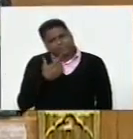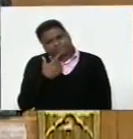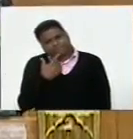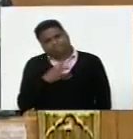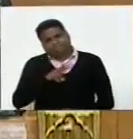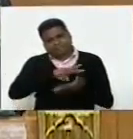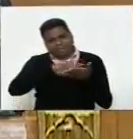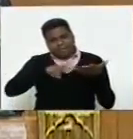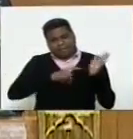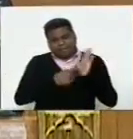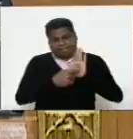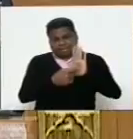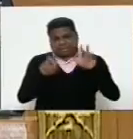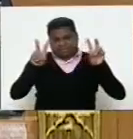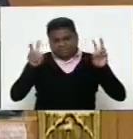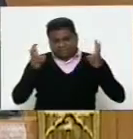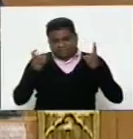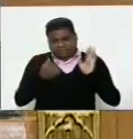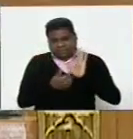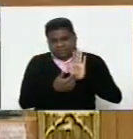citar,